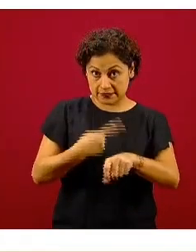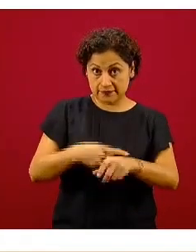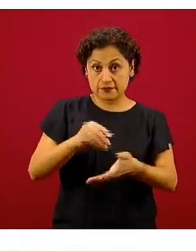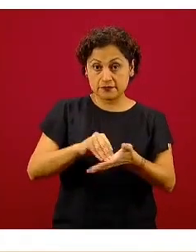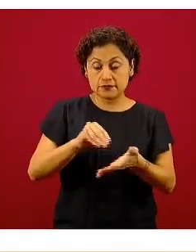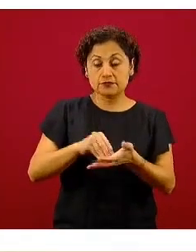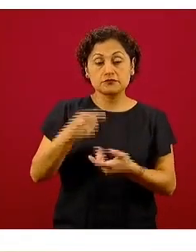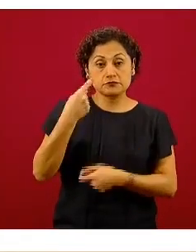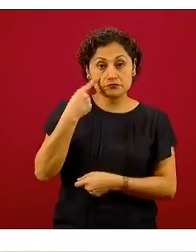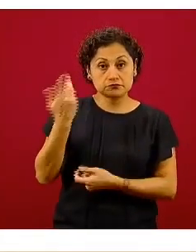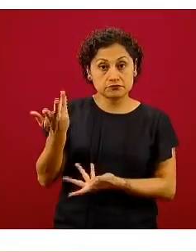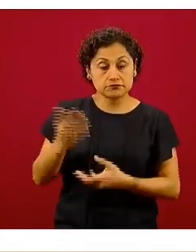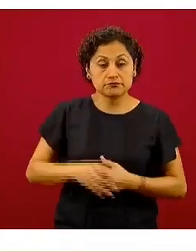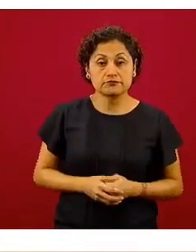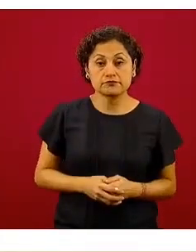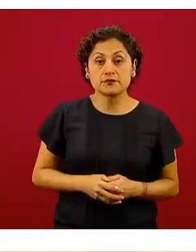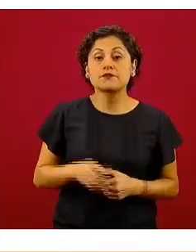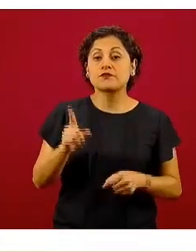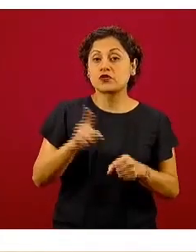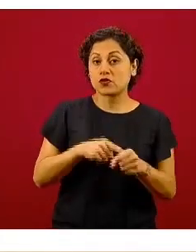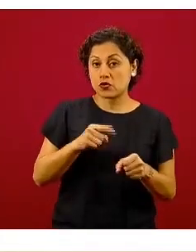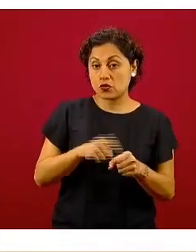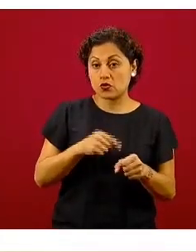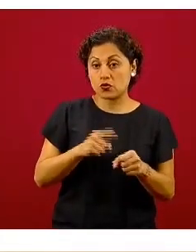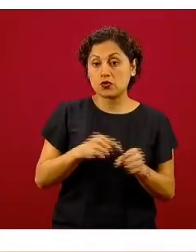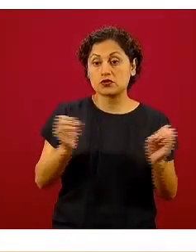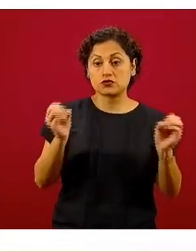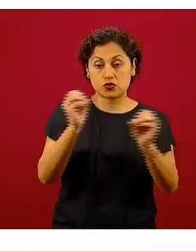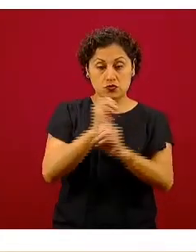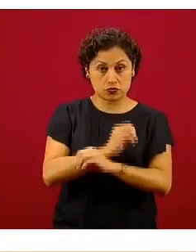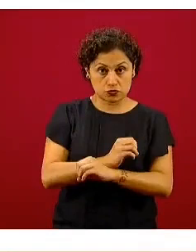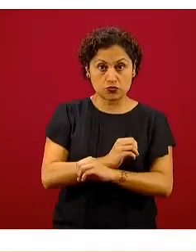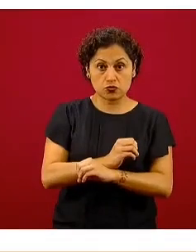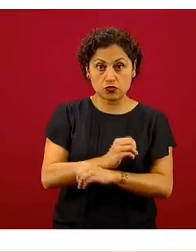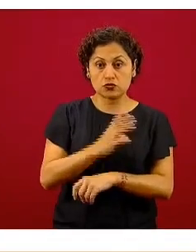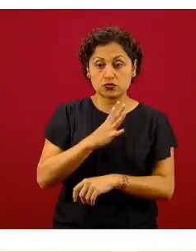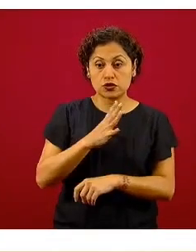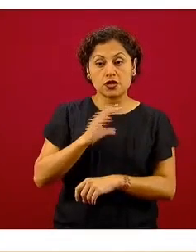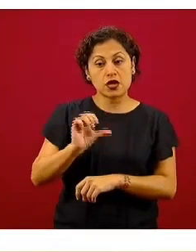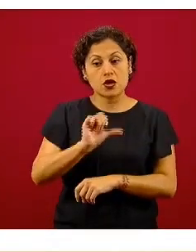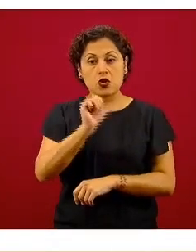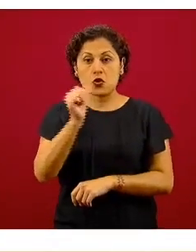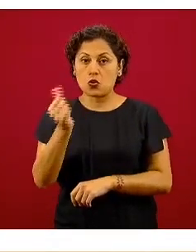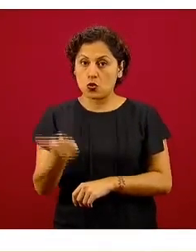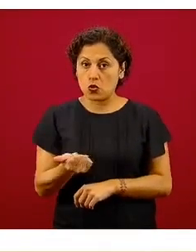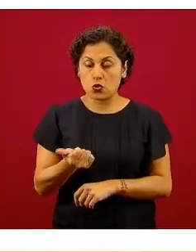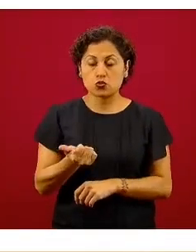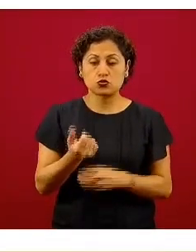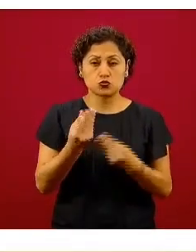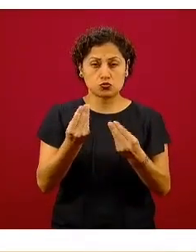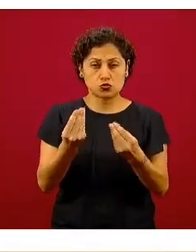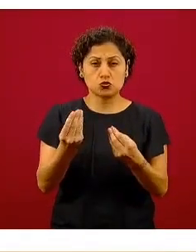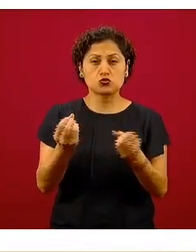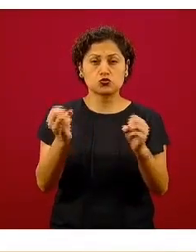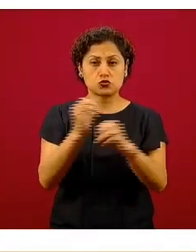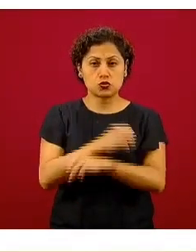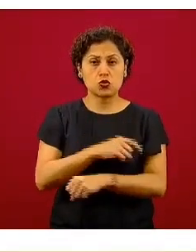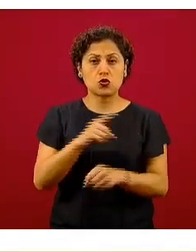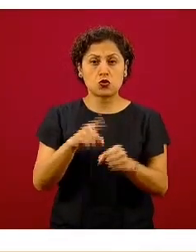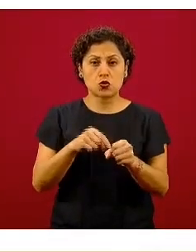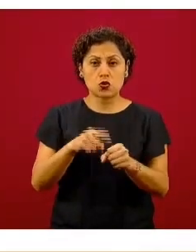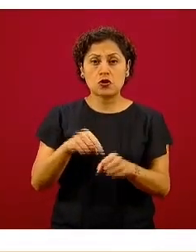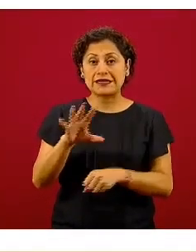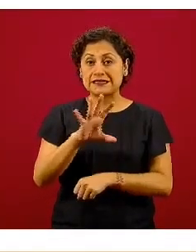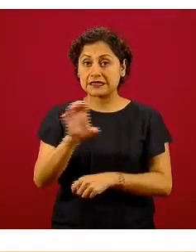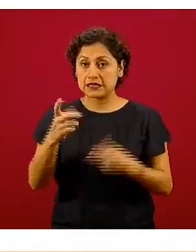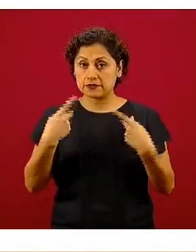colores oscuros menos intensos. La mayoría de los estados todavía no ha rebasado el rango de los 500 casos, pero en la